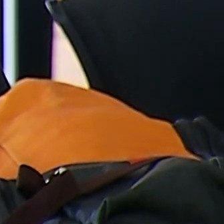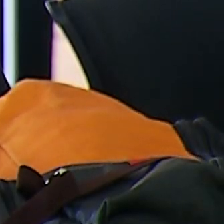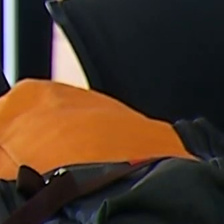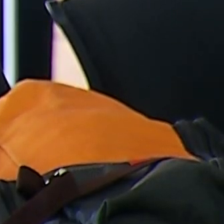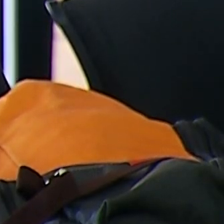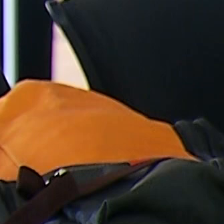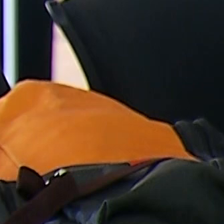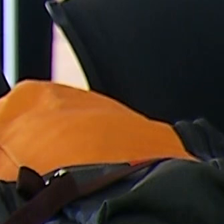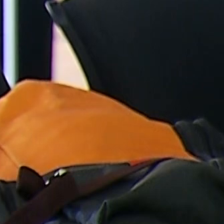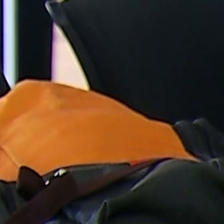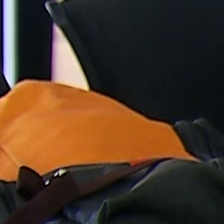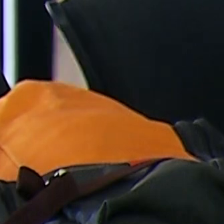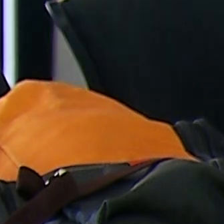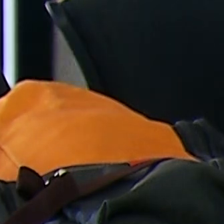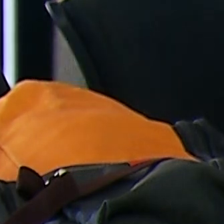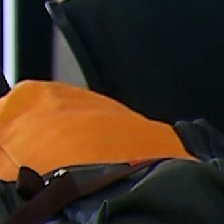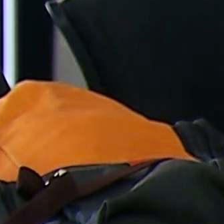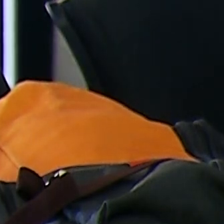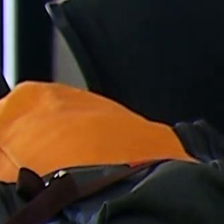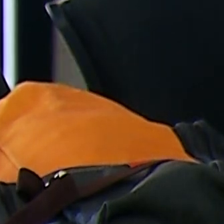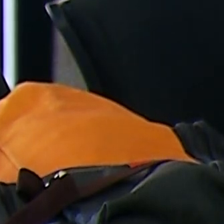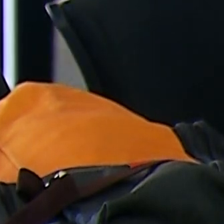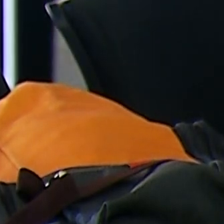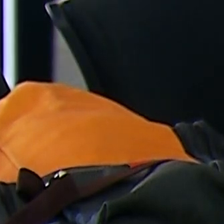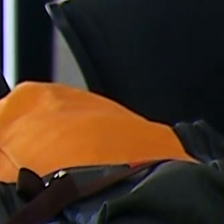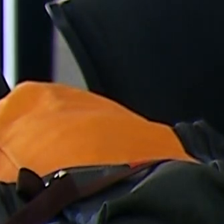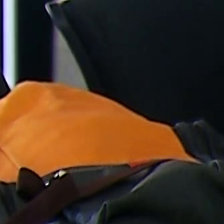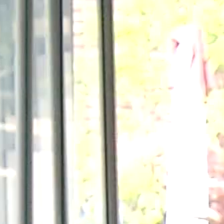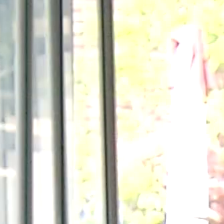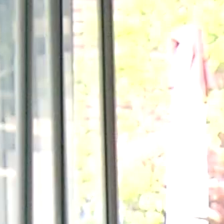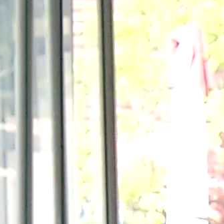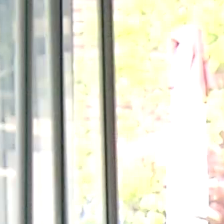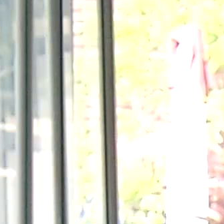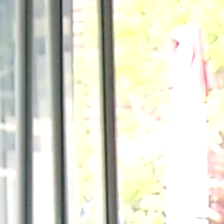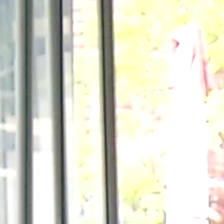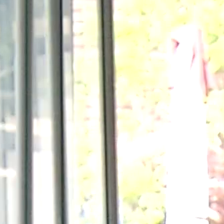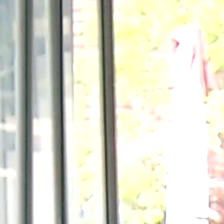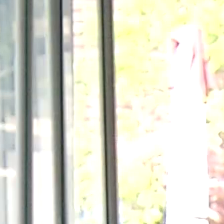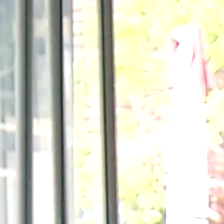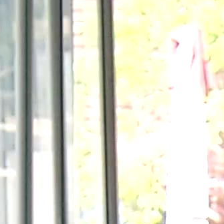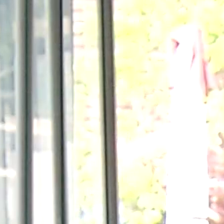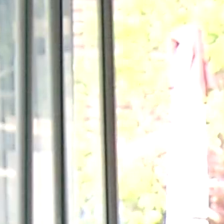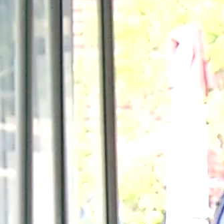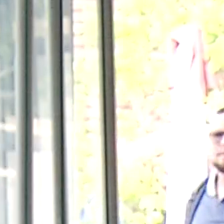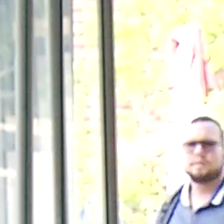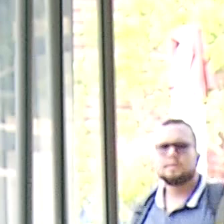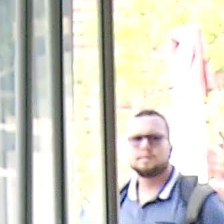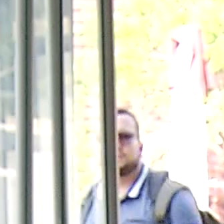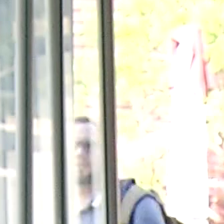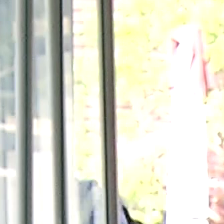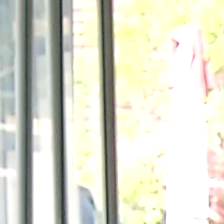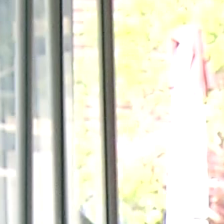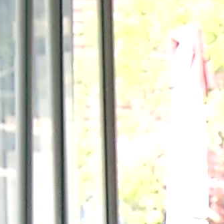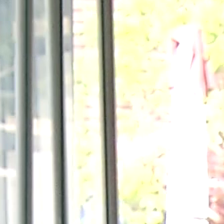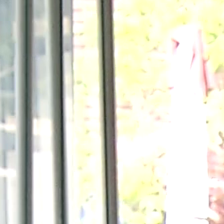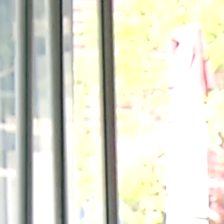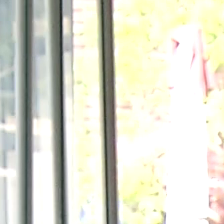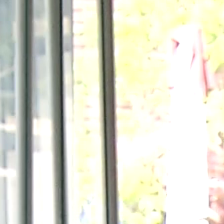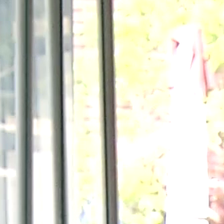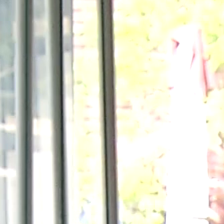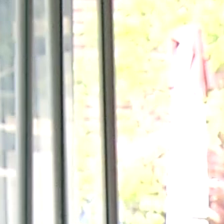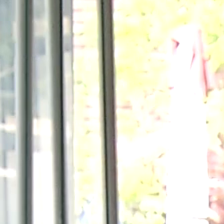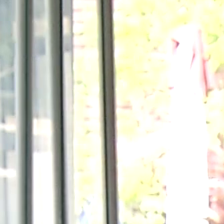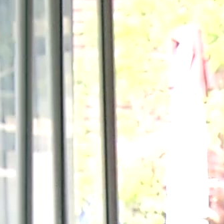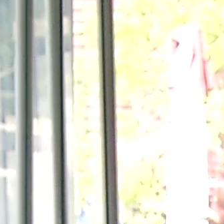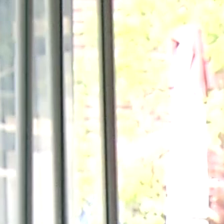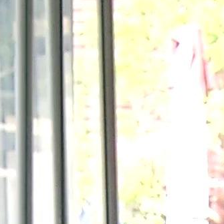de éxito típicos pues que toda la vida nos han mostrado. Los famosos unicornios. Los famosos unicornios, o sea, todo eso, nada